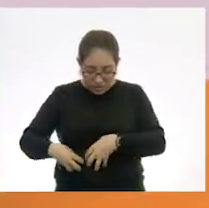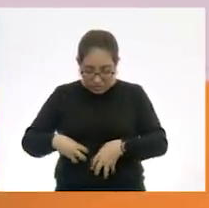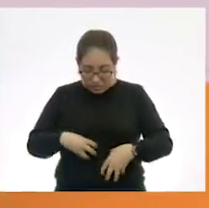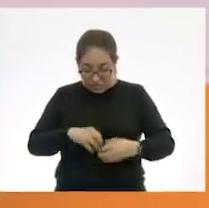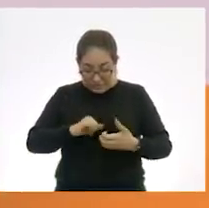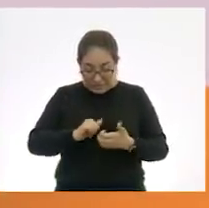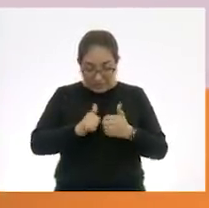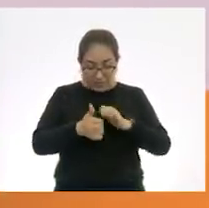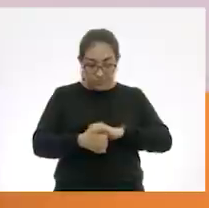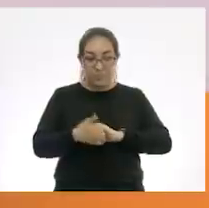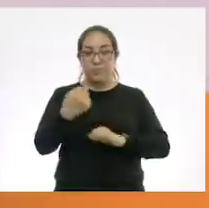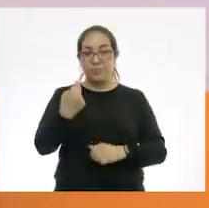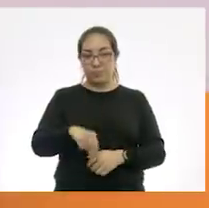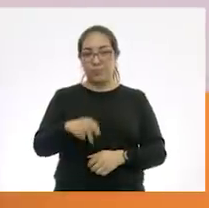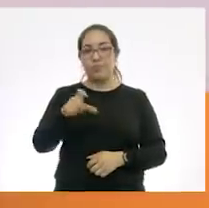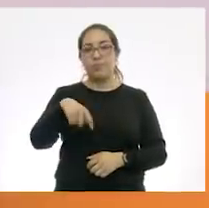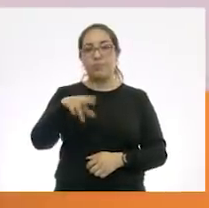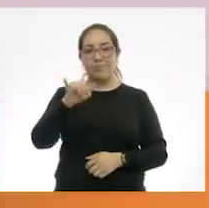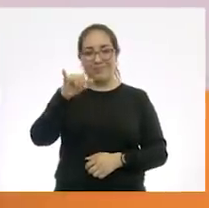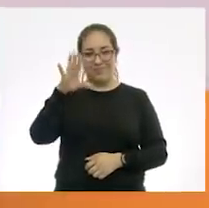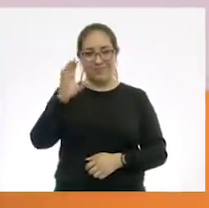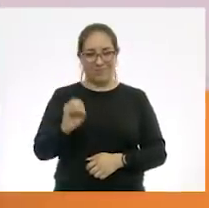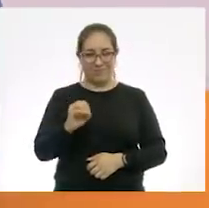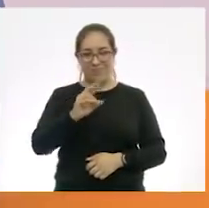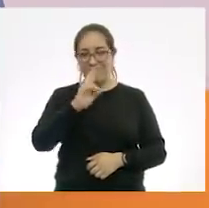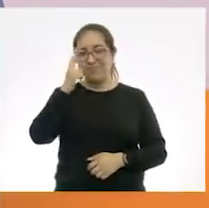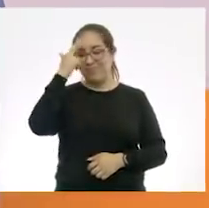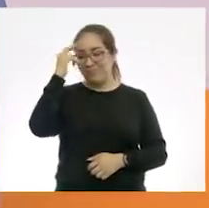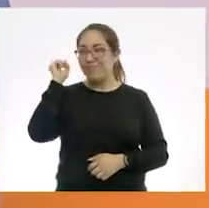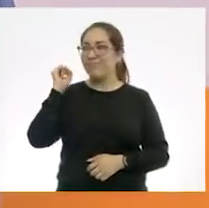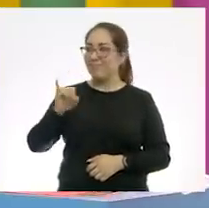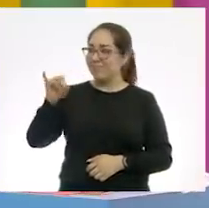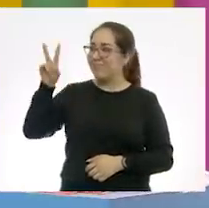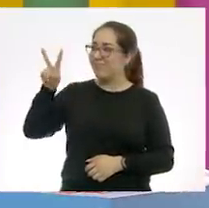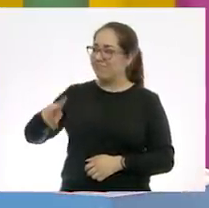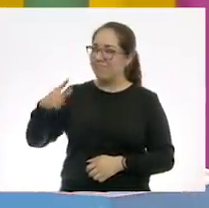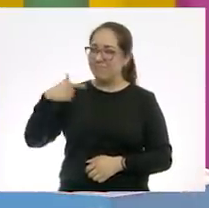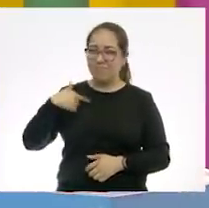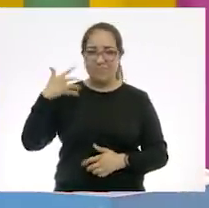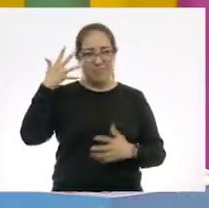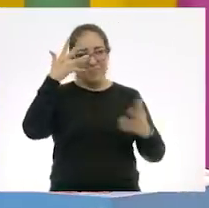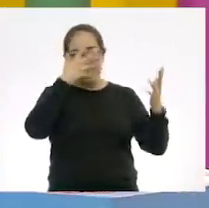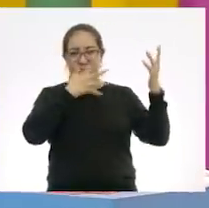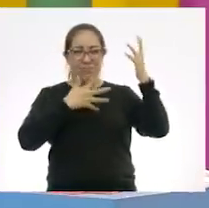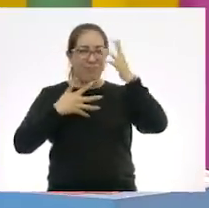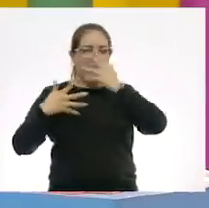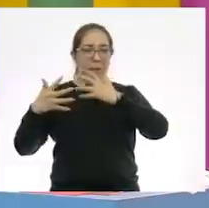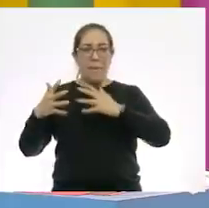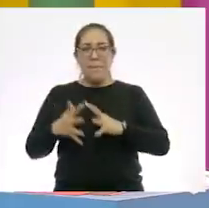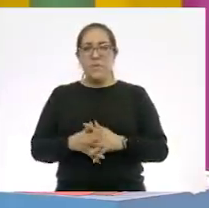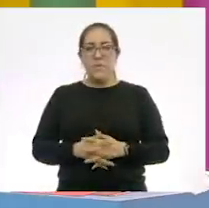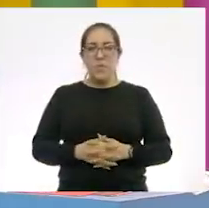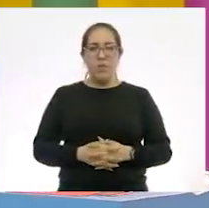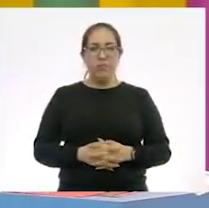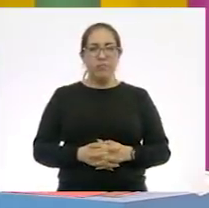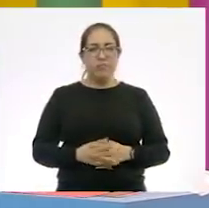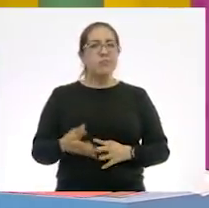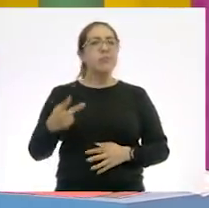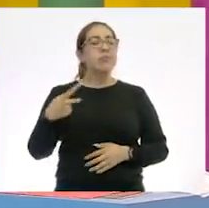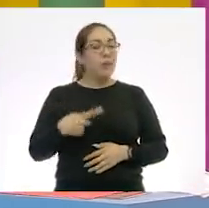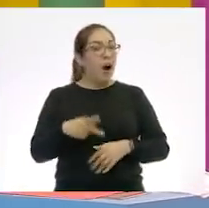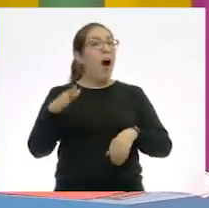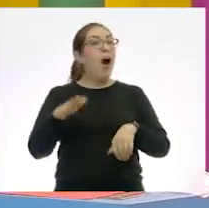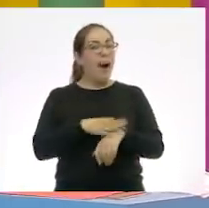a ser un quimo. Exactamente, sí, claro. Estaba yo confundiendo entonces algunos órganos. Pero por eso